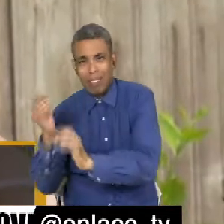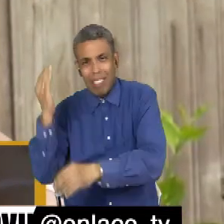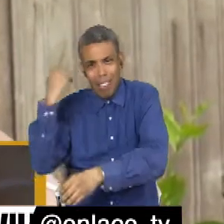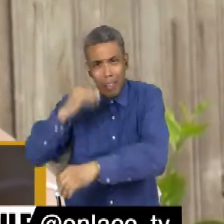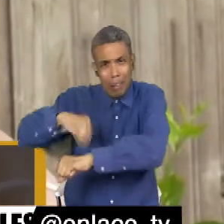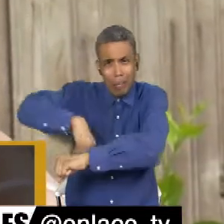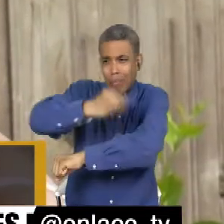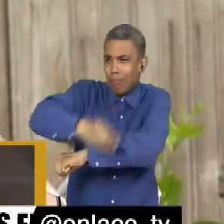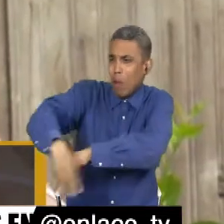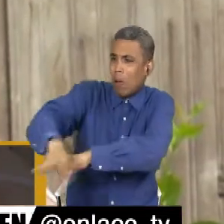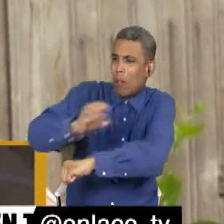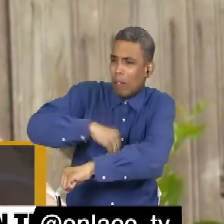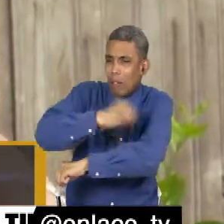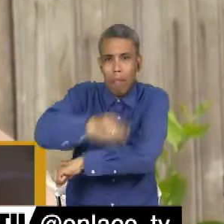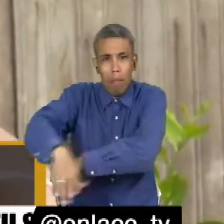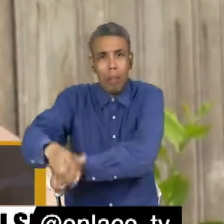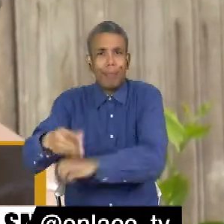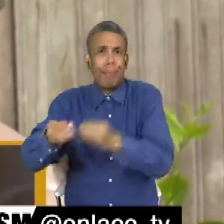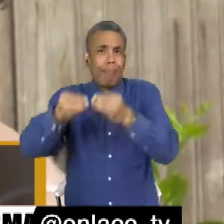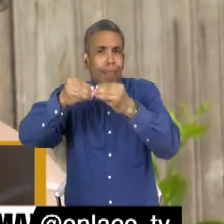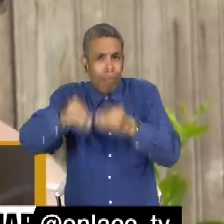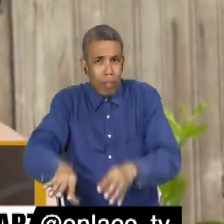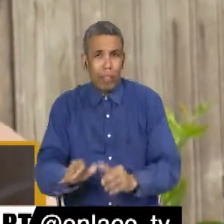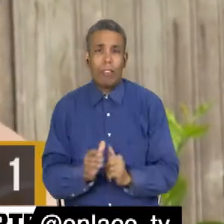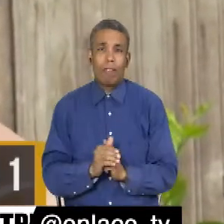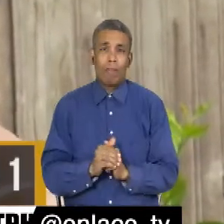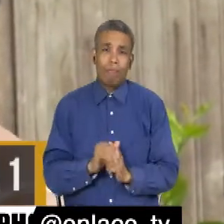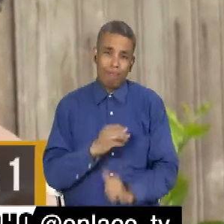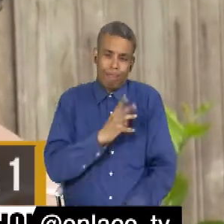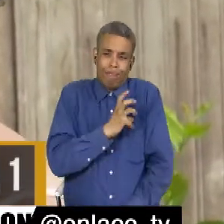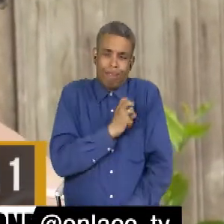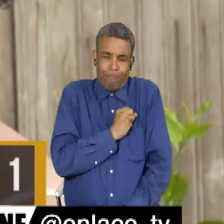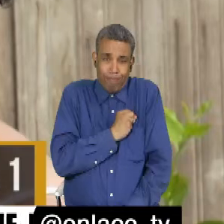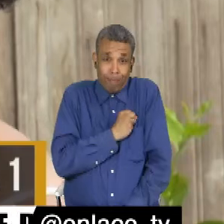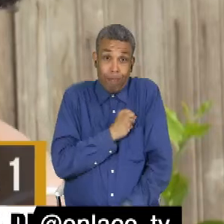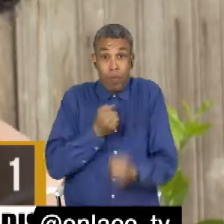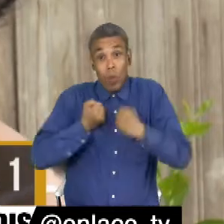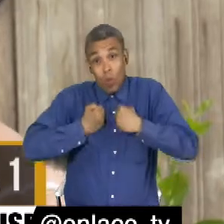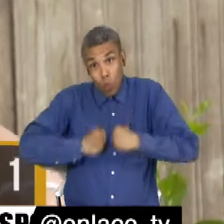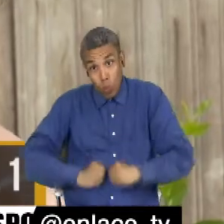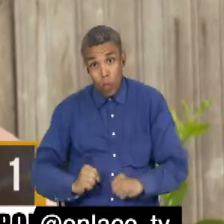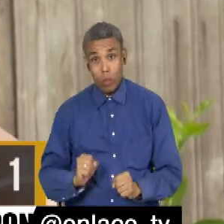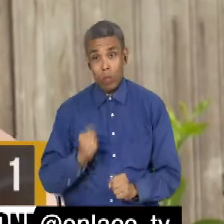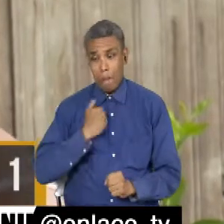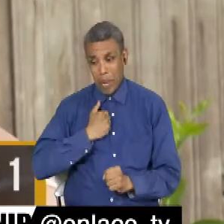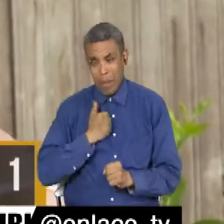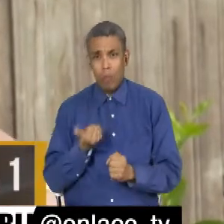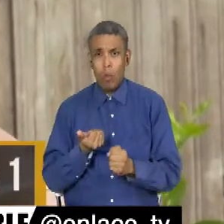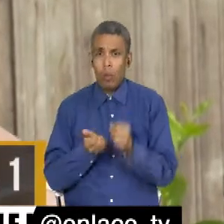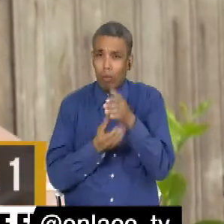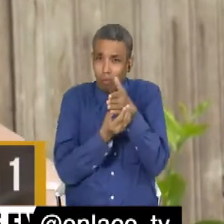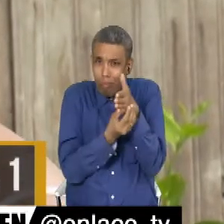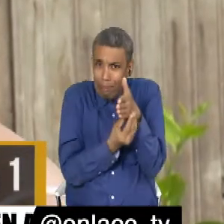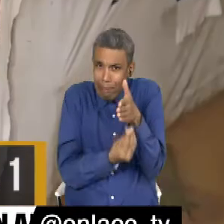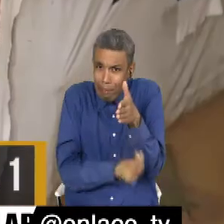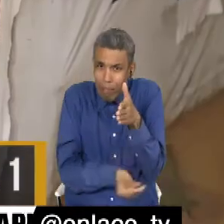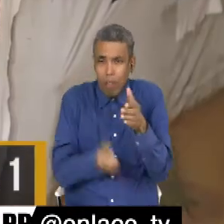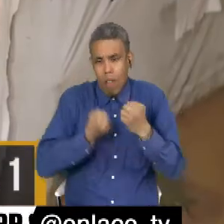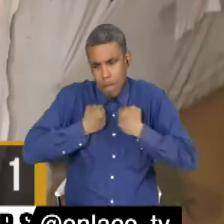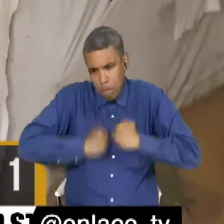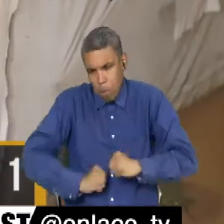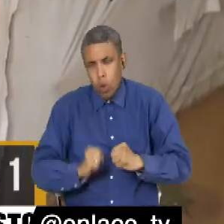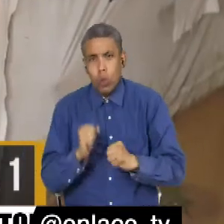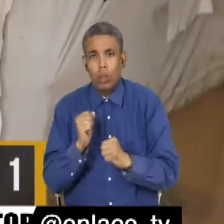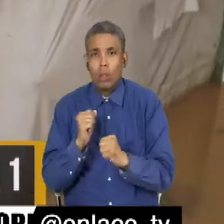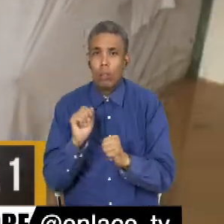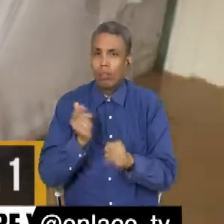y todo se está perdiendo y todo eso nos da pesar porque son cosas que uno como pobre va levantando para el sustento de